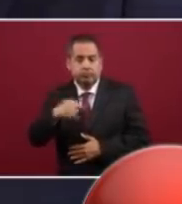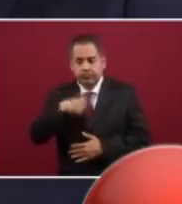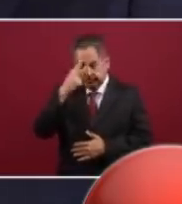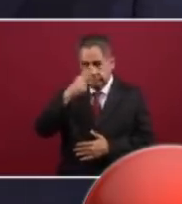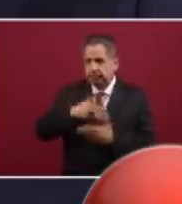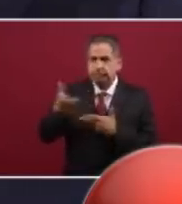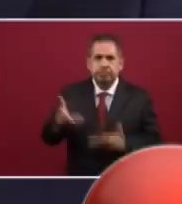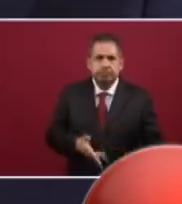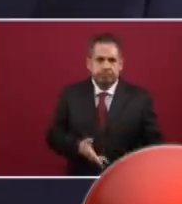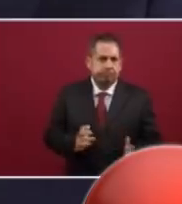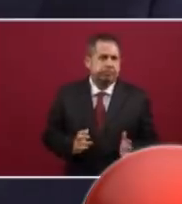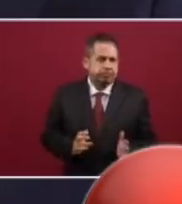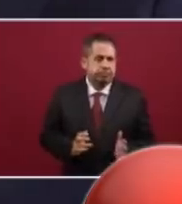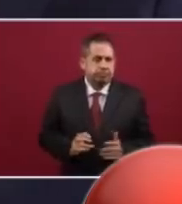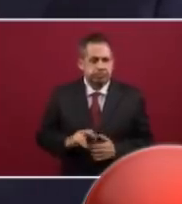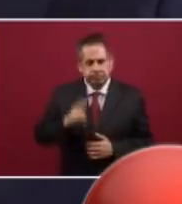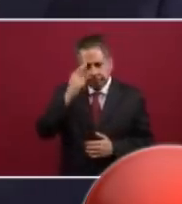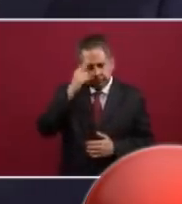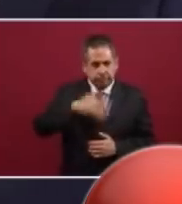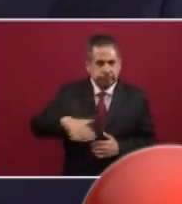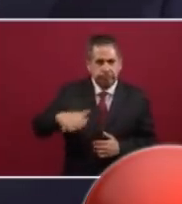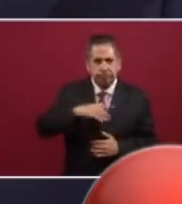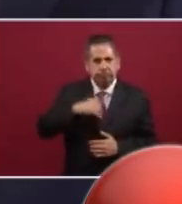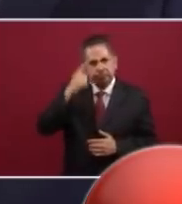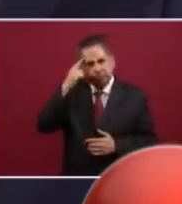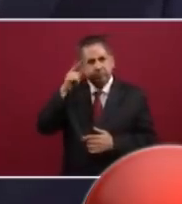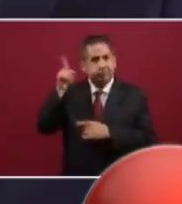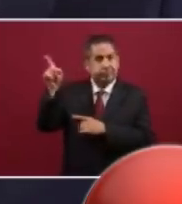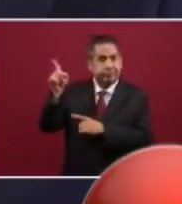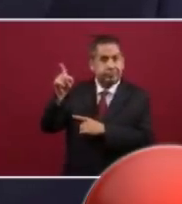lo que se conoce como el estalinismo.